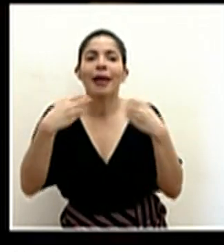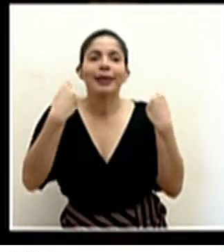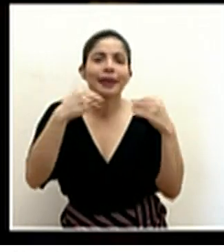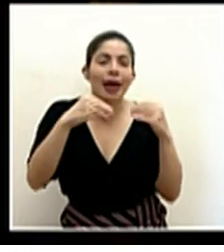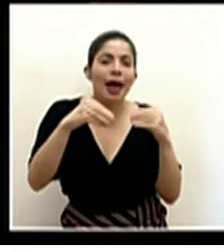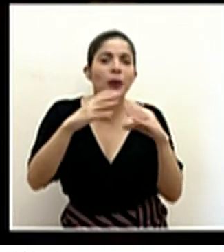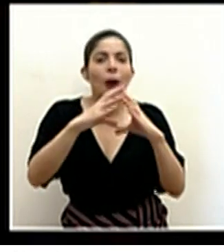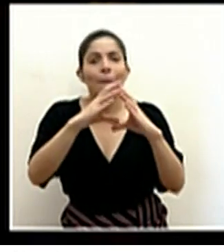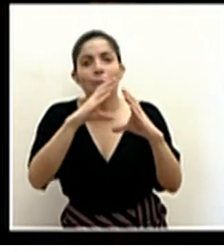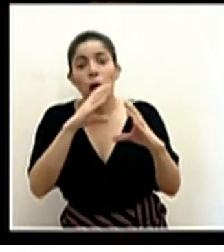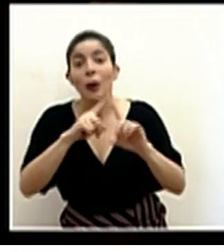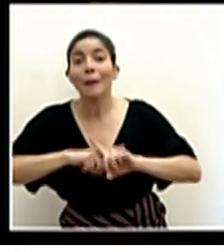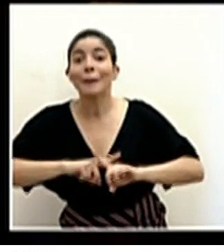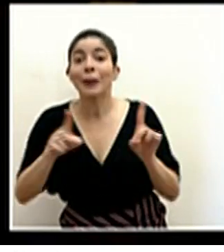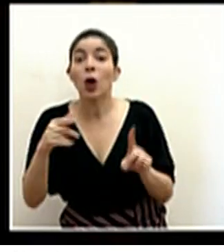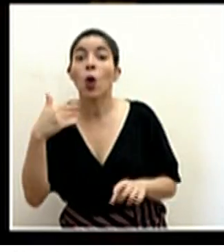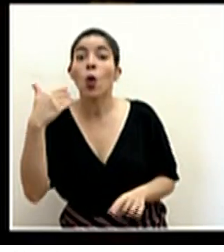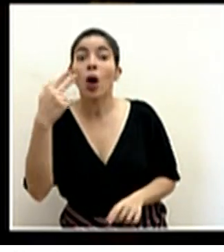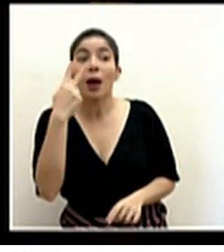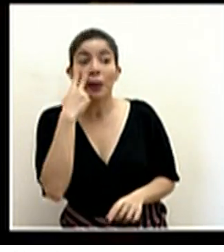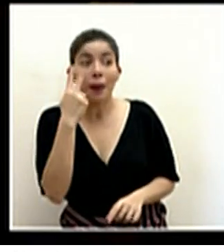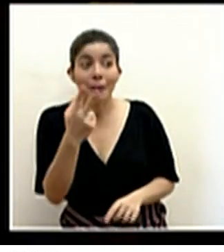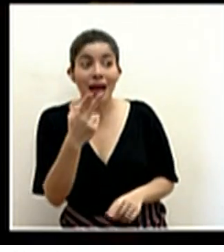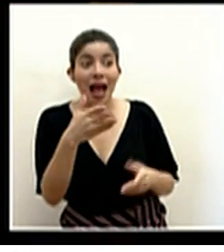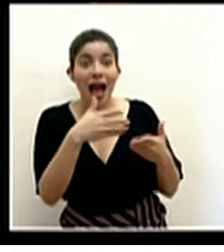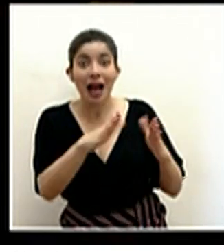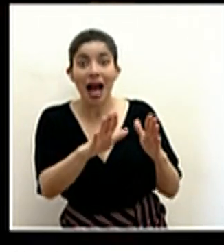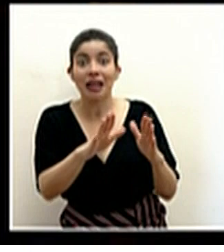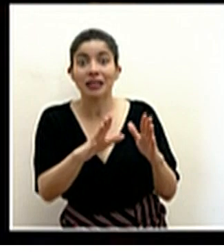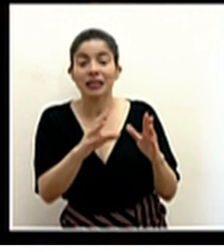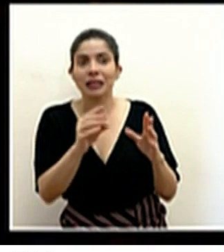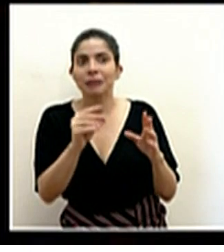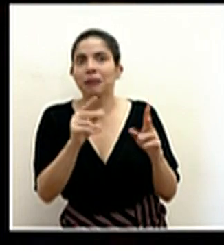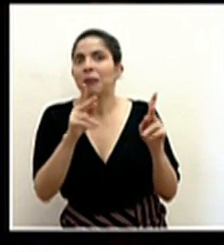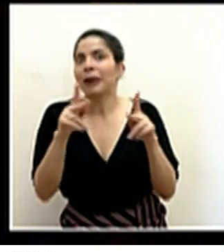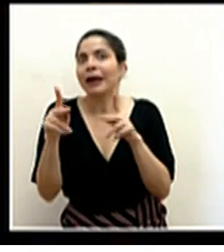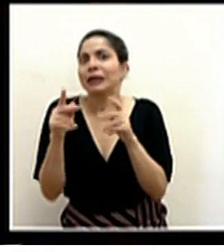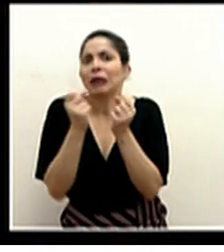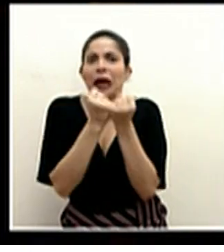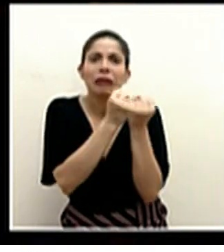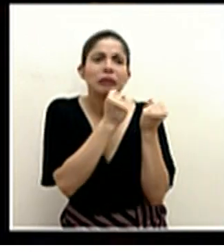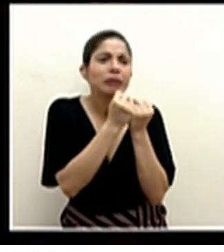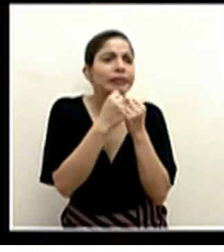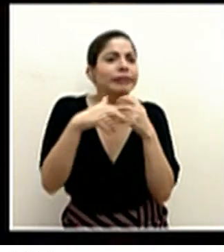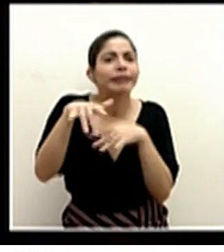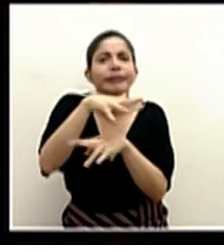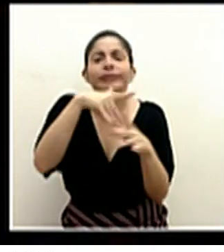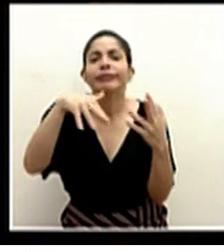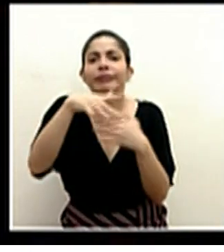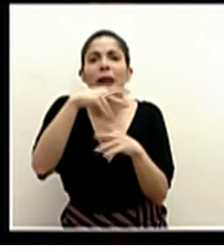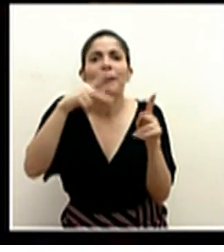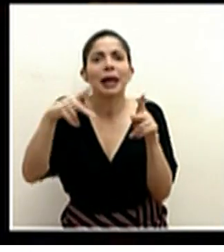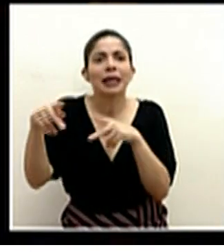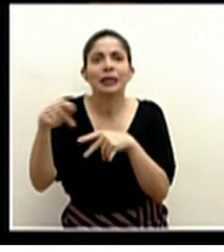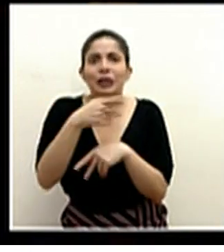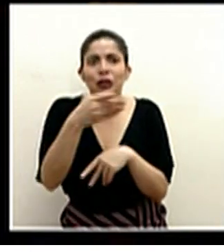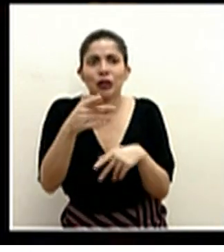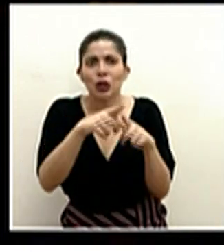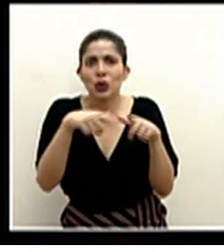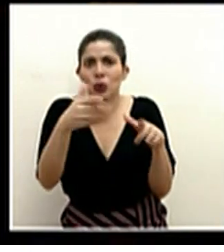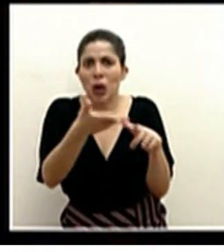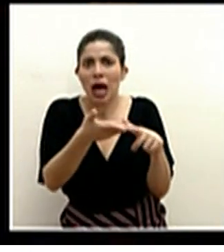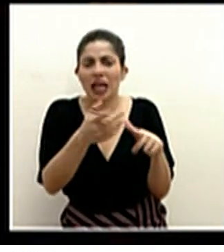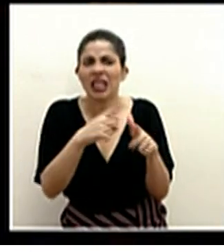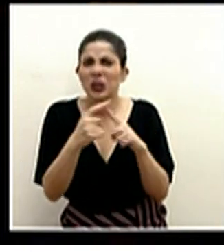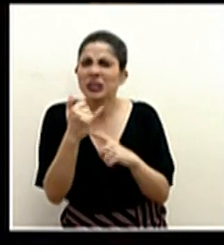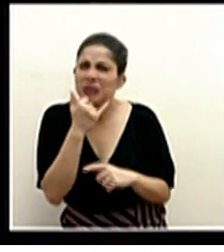tiendas, autobuses, pero cuando se ve en la calle, la gente está muy apelotada, por decirlo popularmente, en estos recintos.